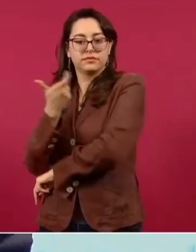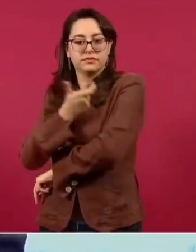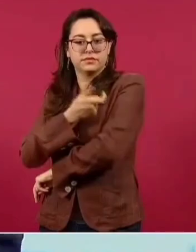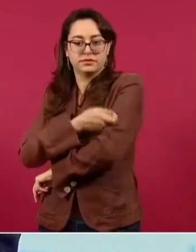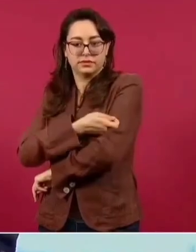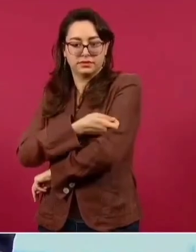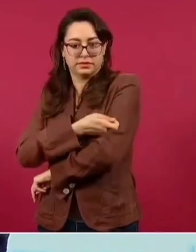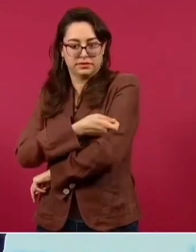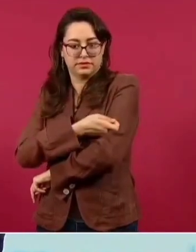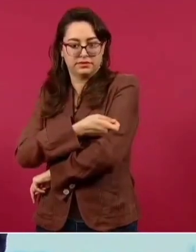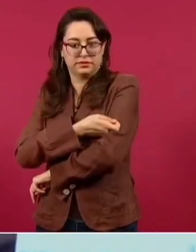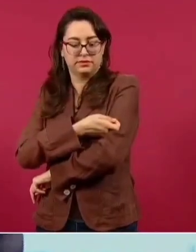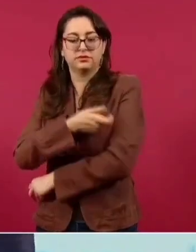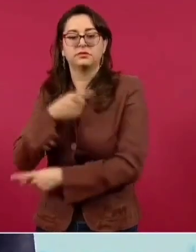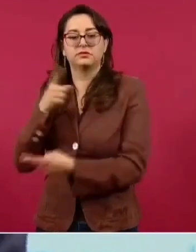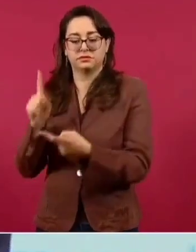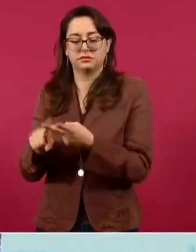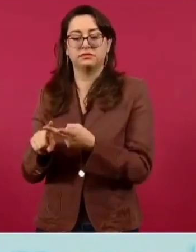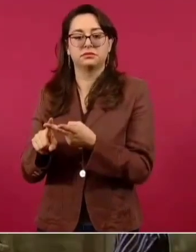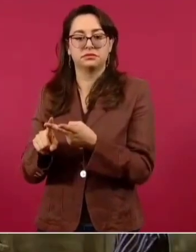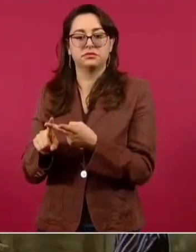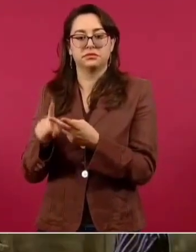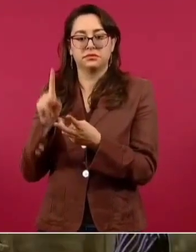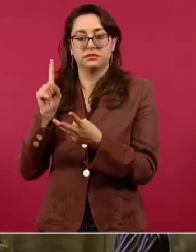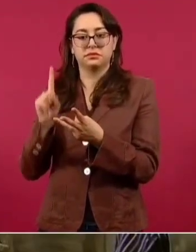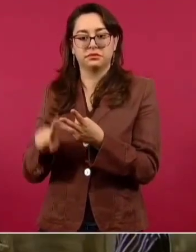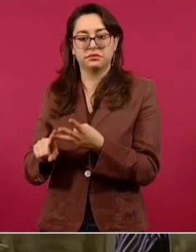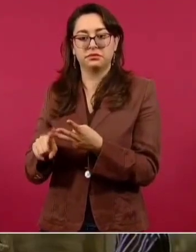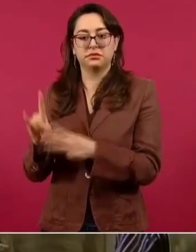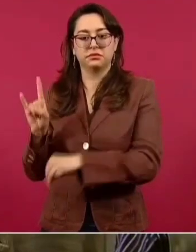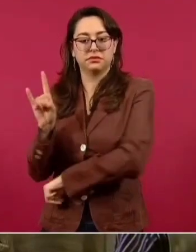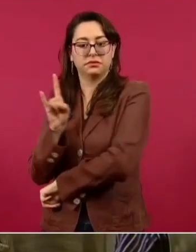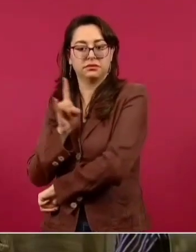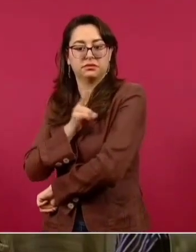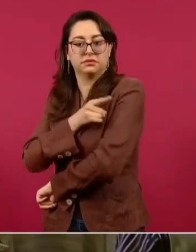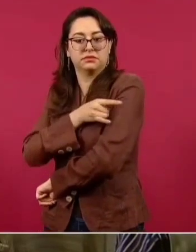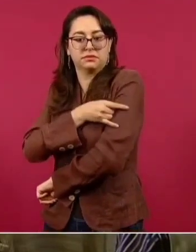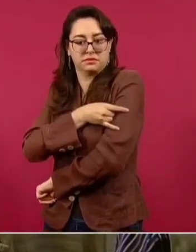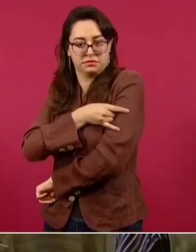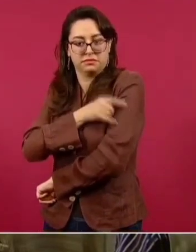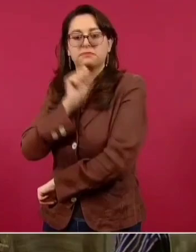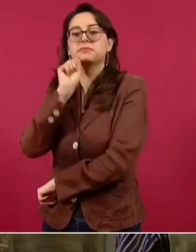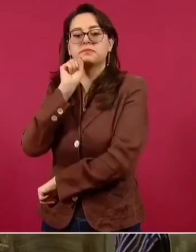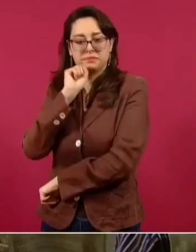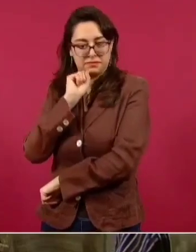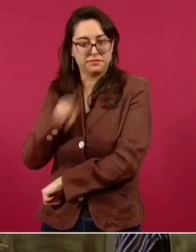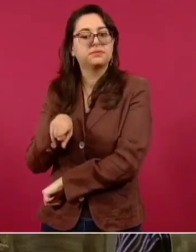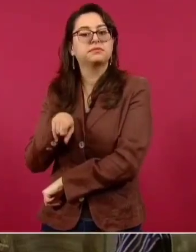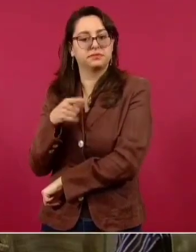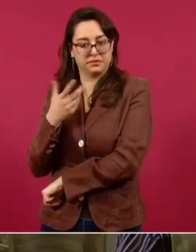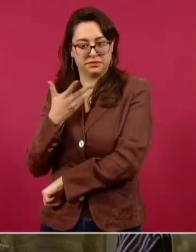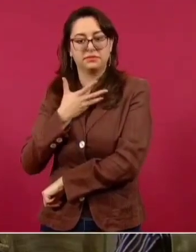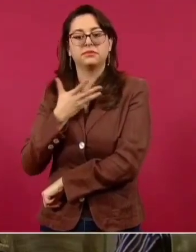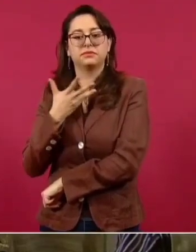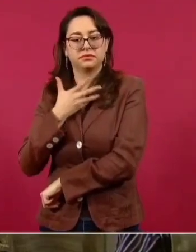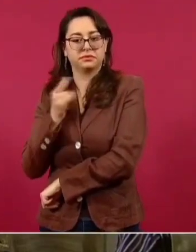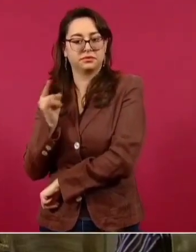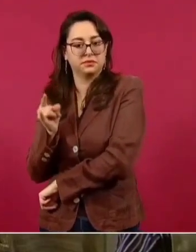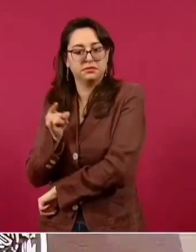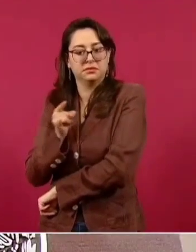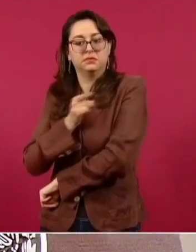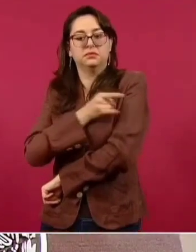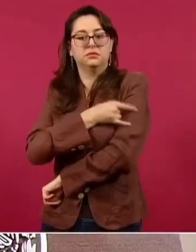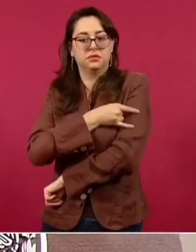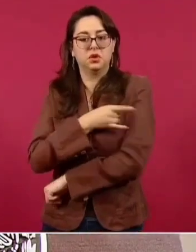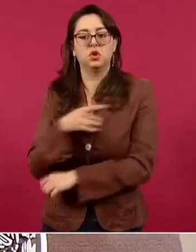para el uso en anestesia. También se usan en parches, aunque esta presentación es de menor uso, en parches para el manejo crónico de